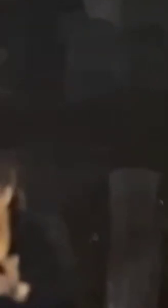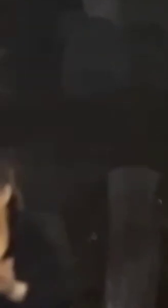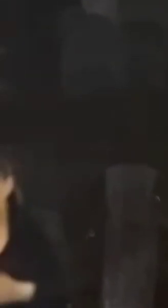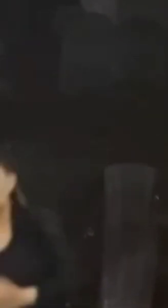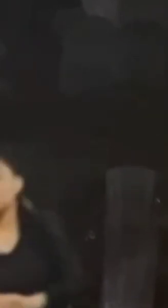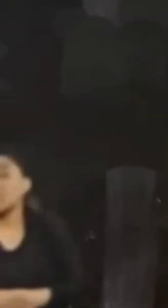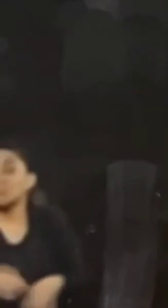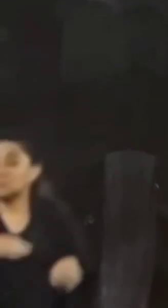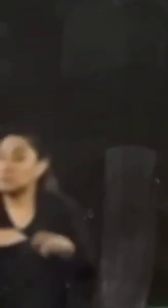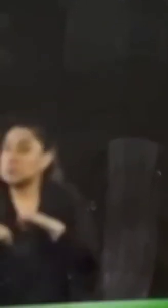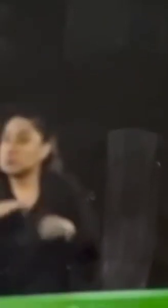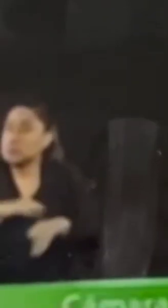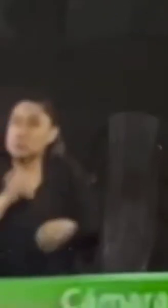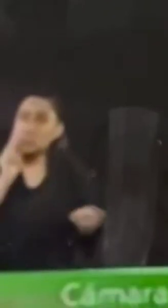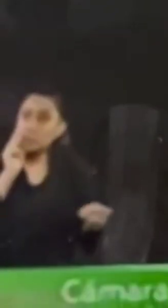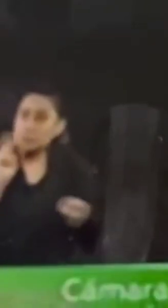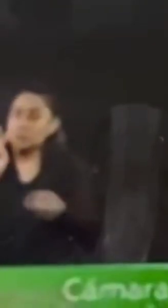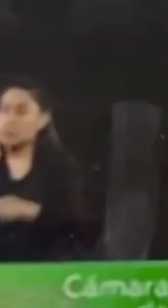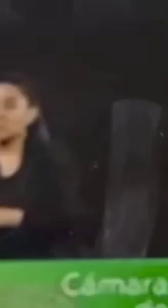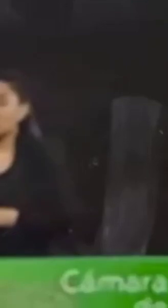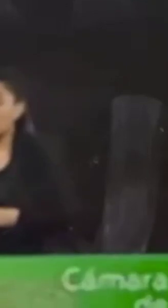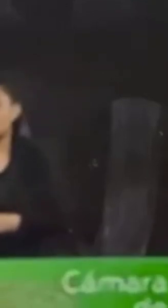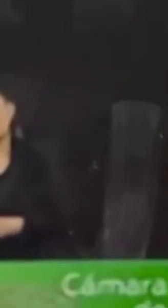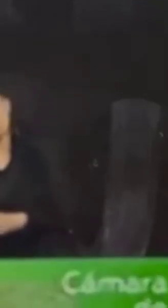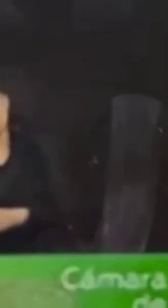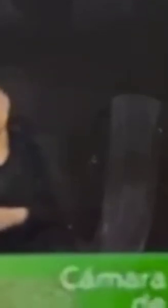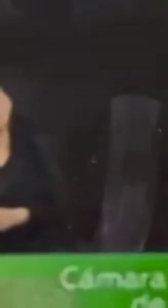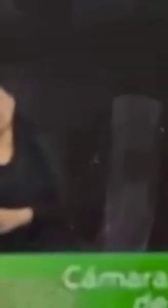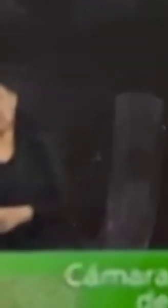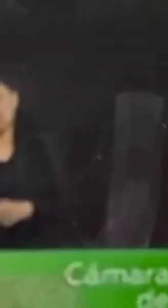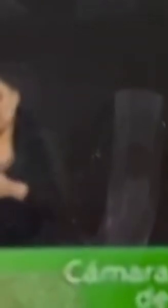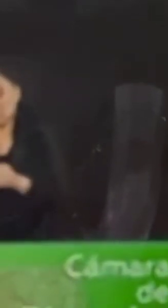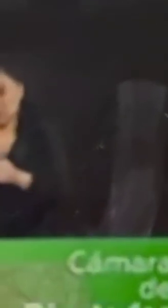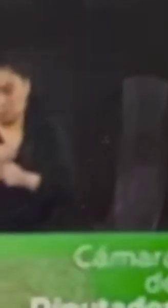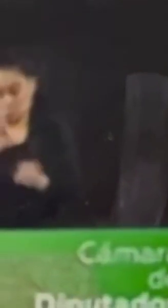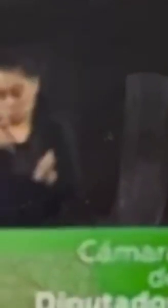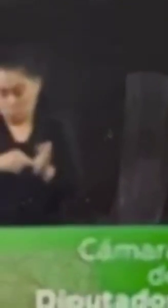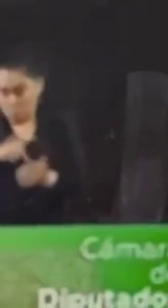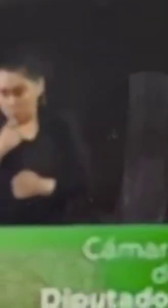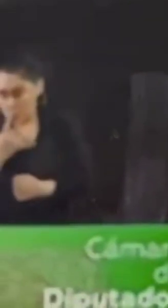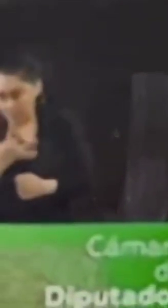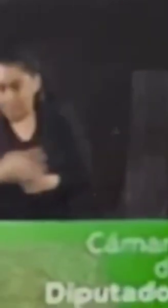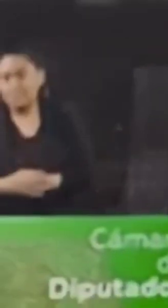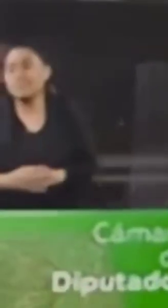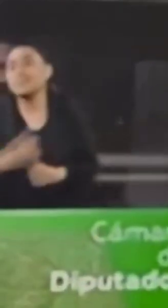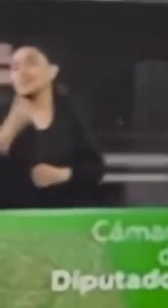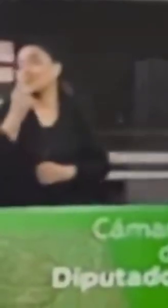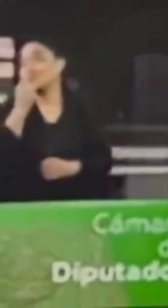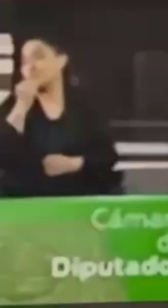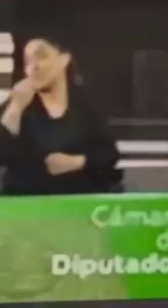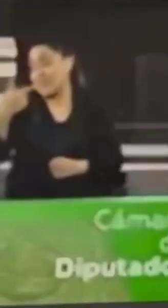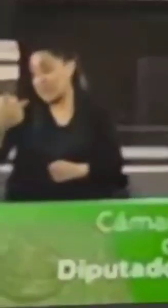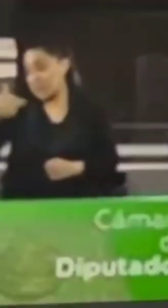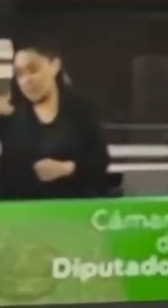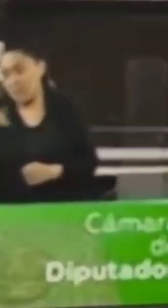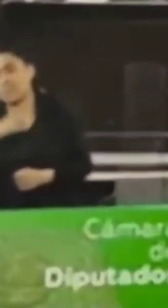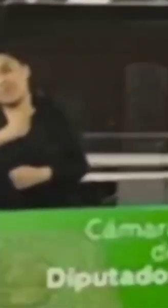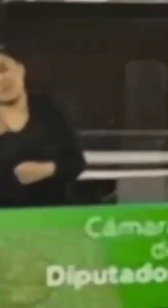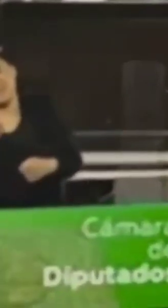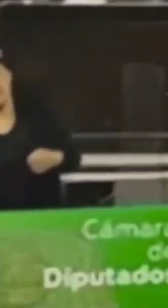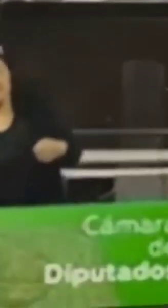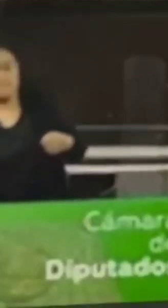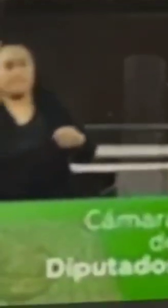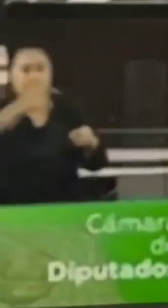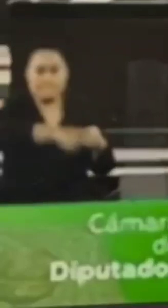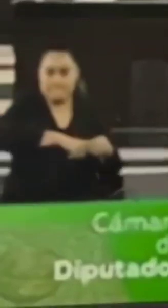amplios resultados, es pertinente que en este 2024 la Guardia Nacional sea parte de la